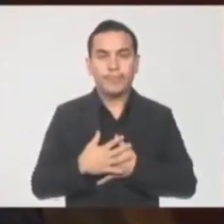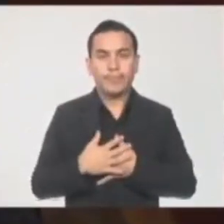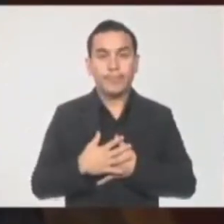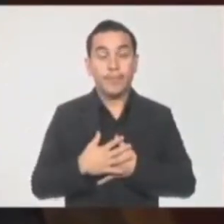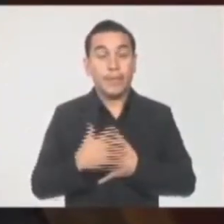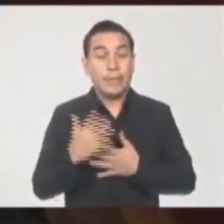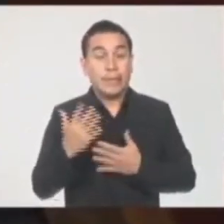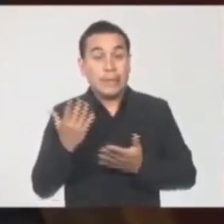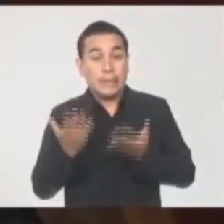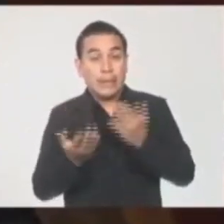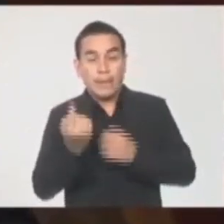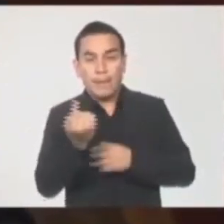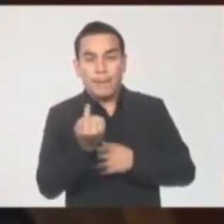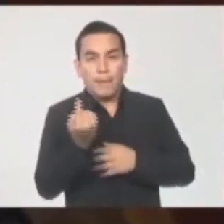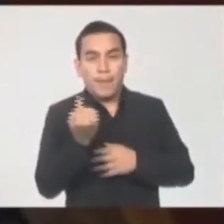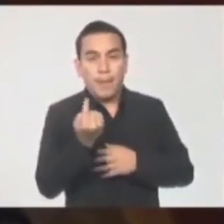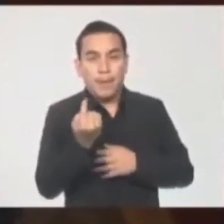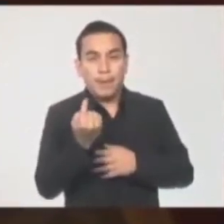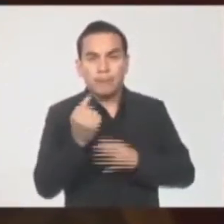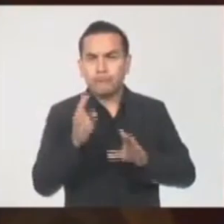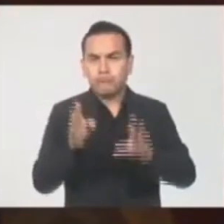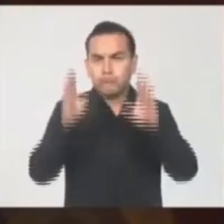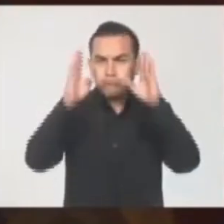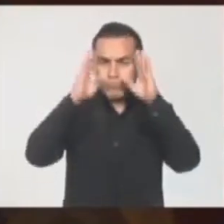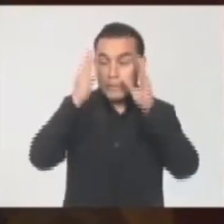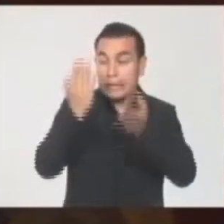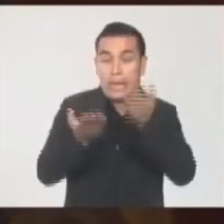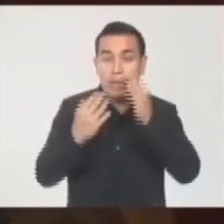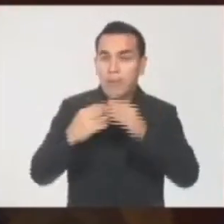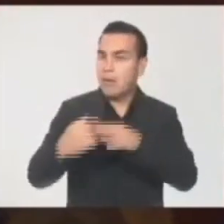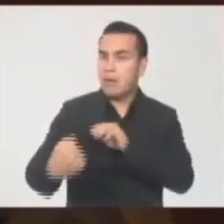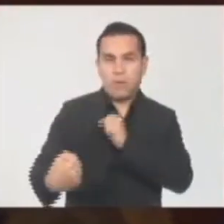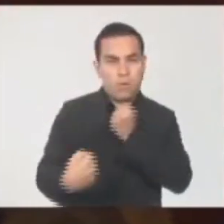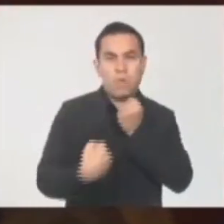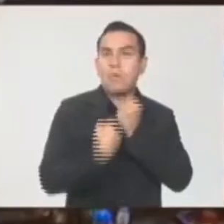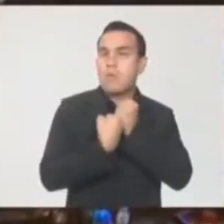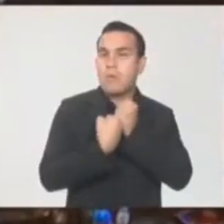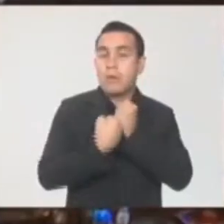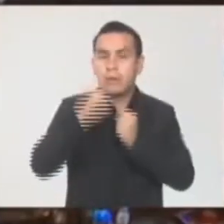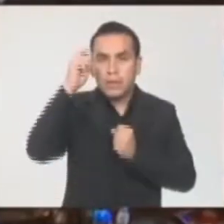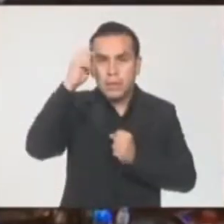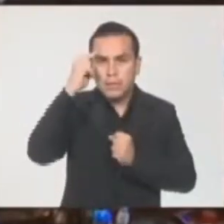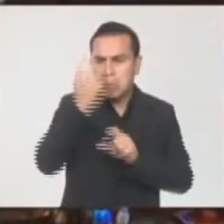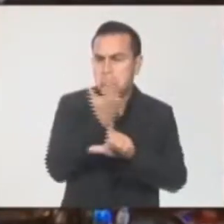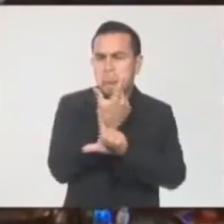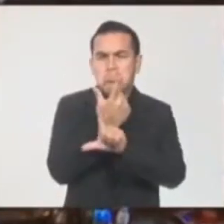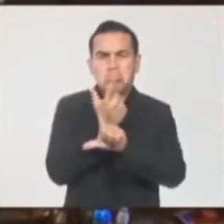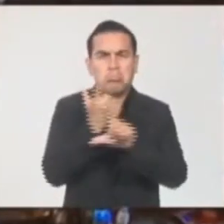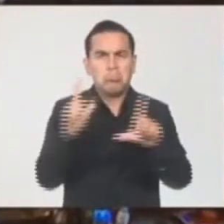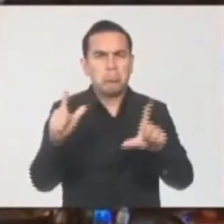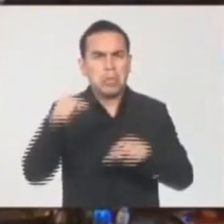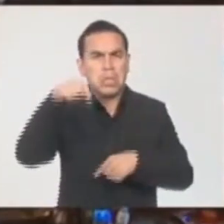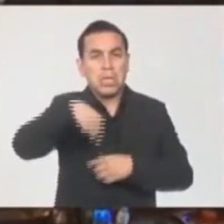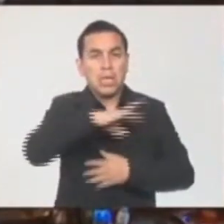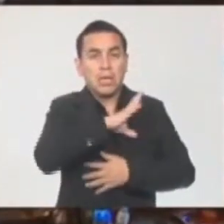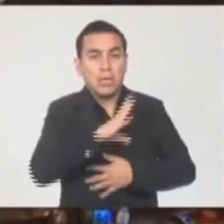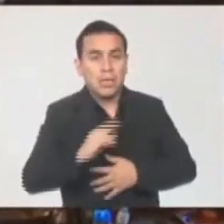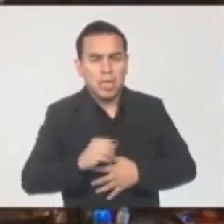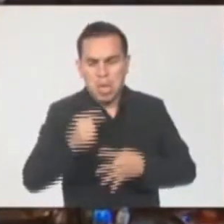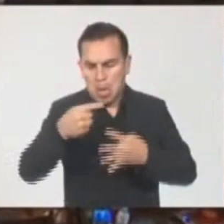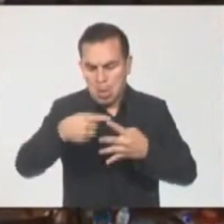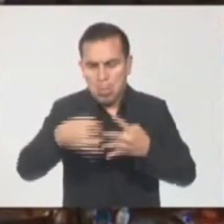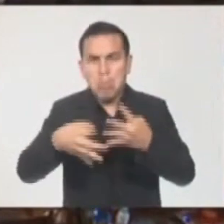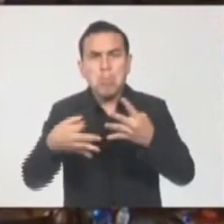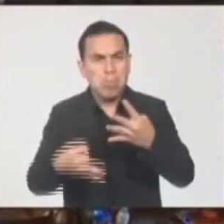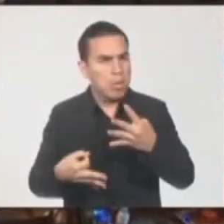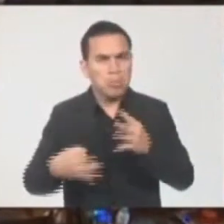Algunas personas que ahora me escuchan están en contra del gobierno. Es un país libre. Tienen derecho a no estar de